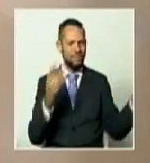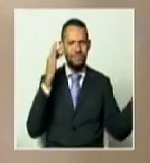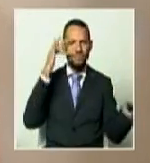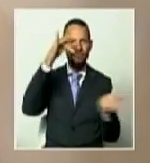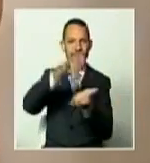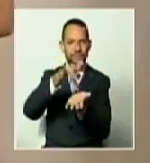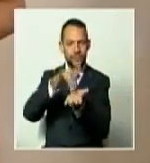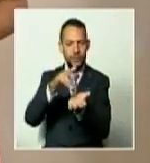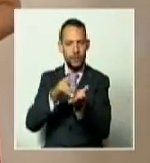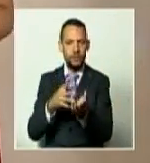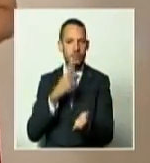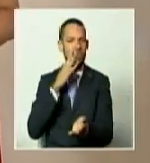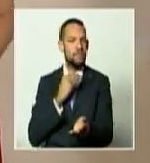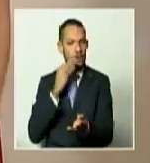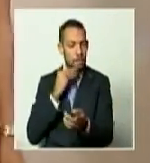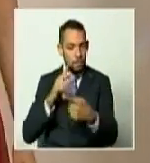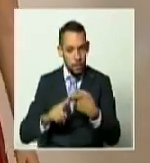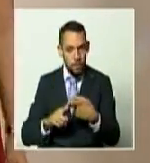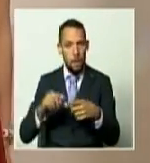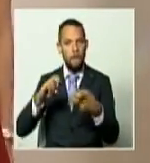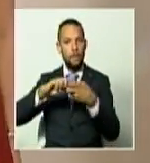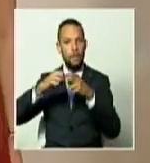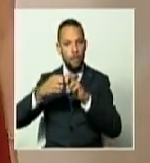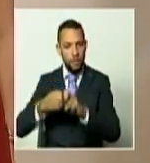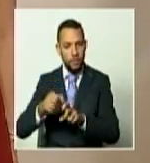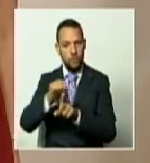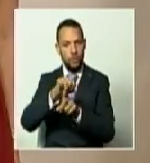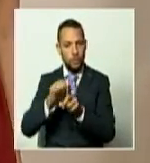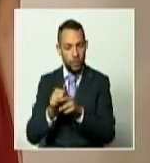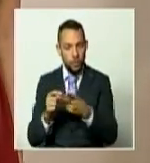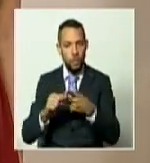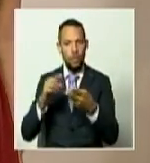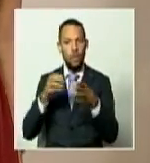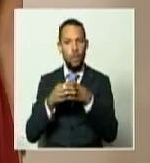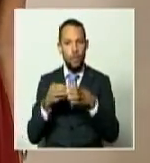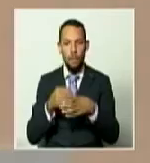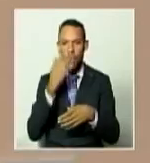en experiencias, problemáticas sociales y cultura afrocolombiana.